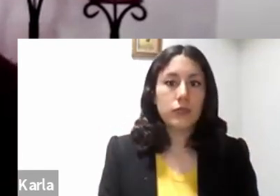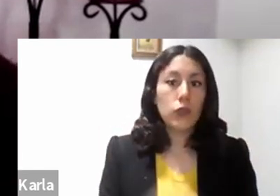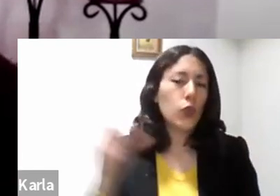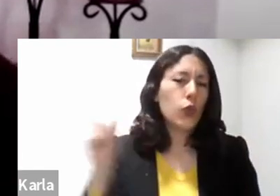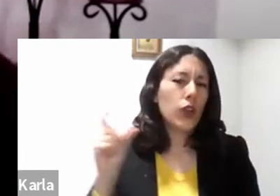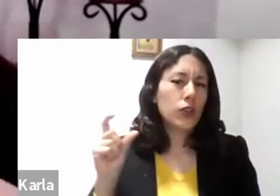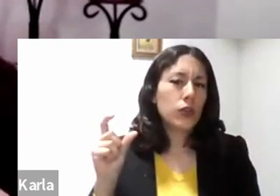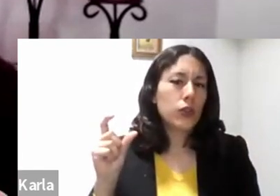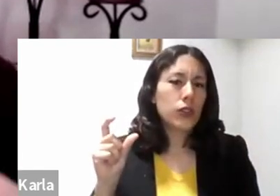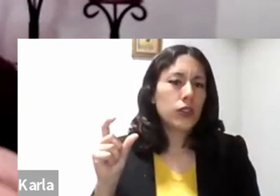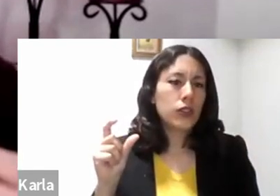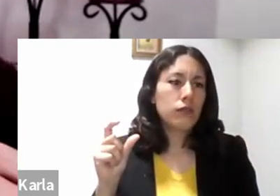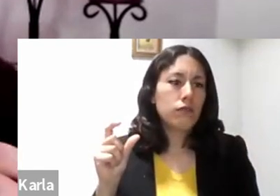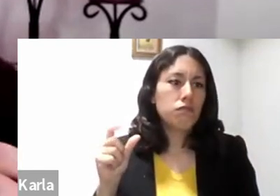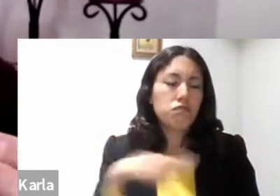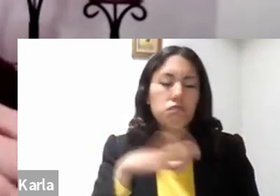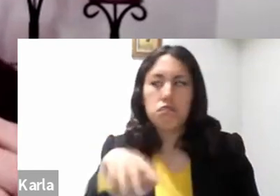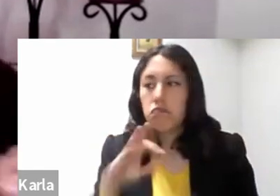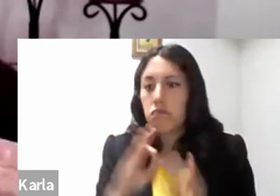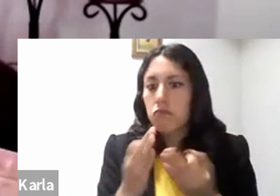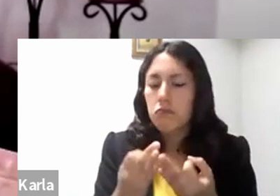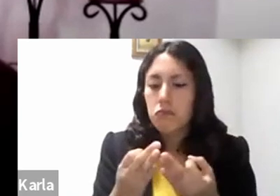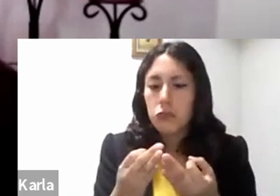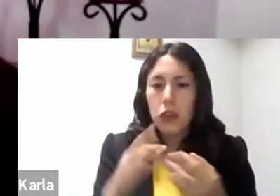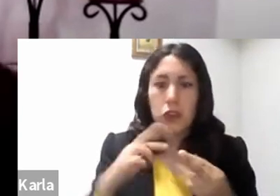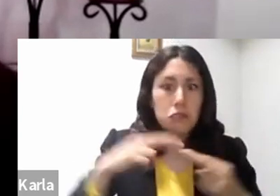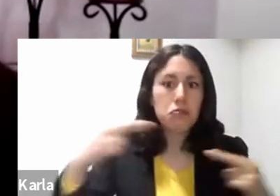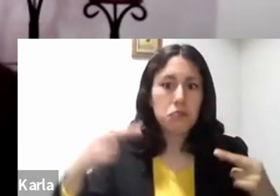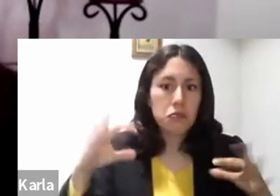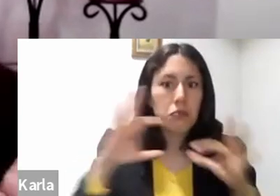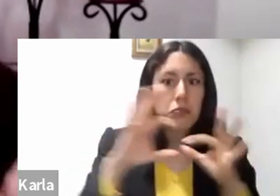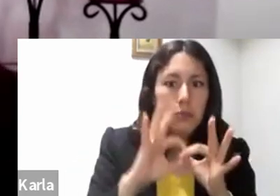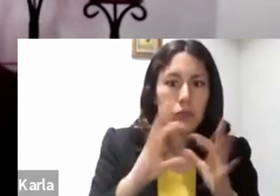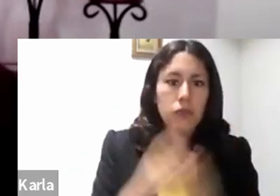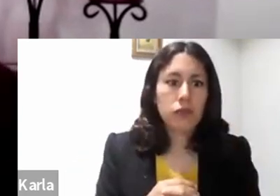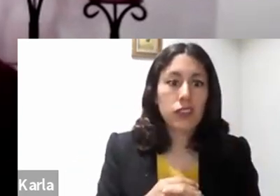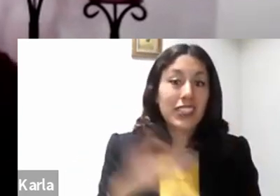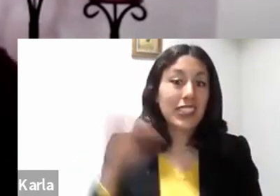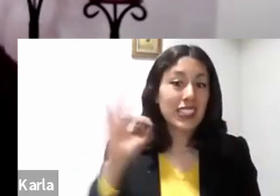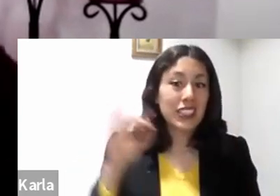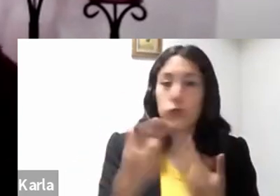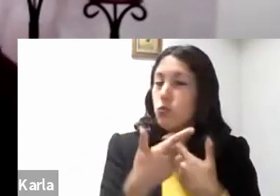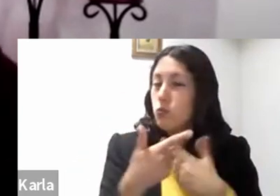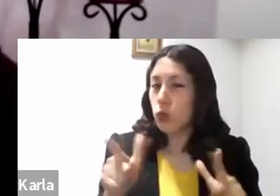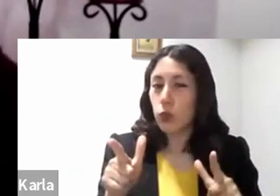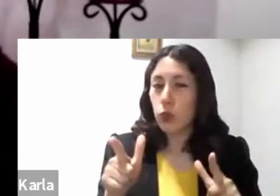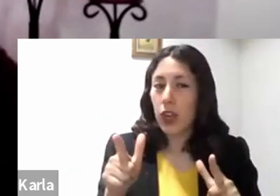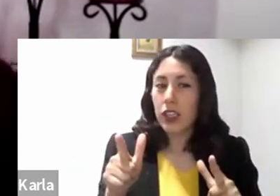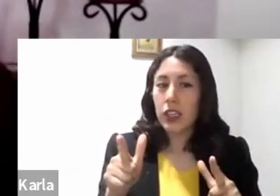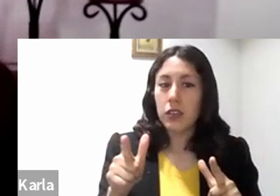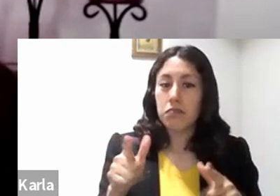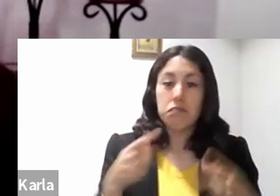formas pues si va a llegar un momento en que cualquier relación nos vamos como a sentir un poco atascados entonces